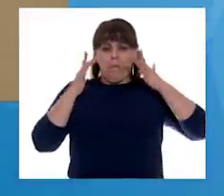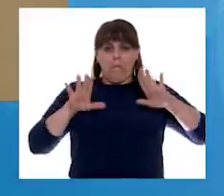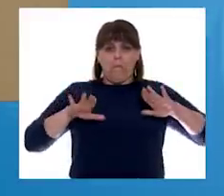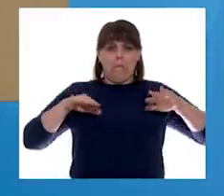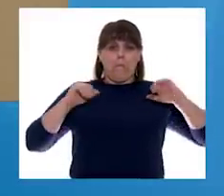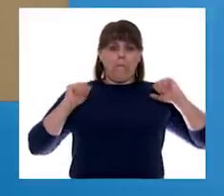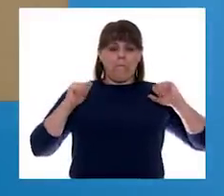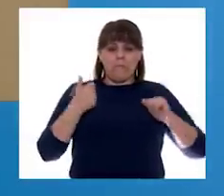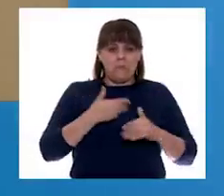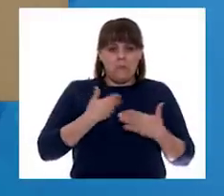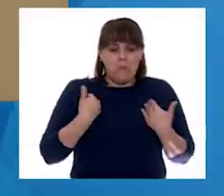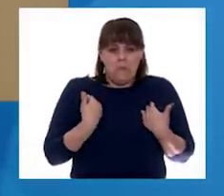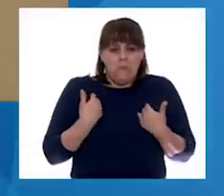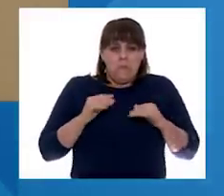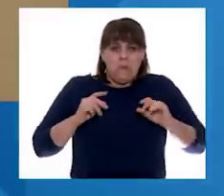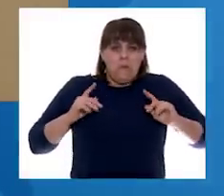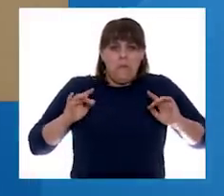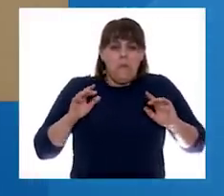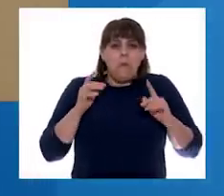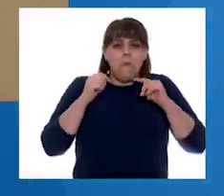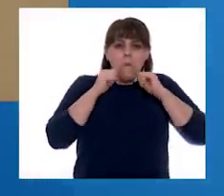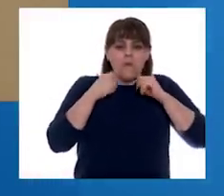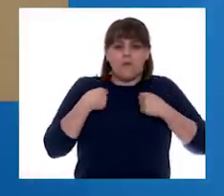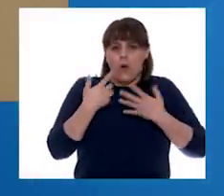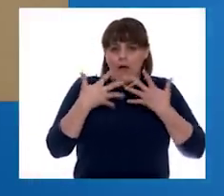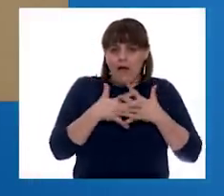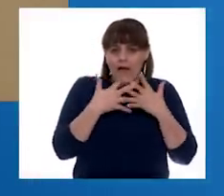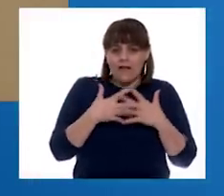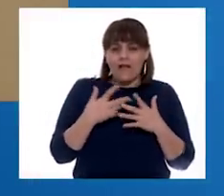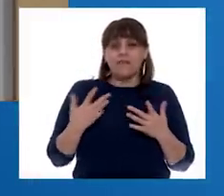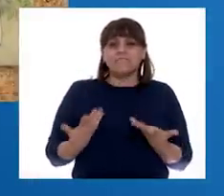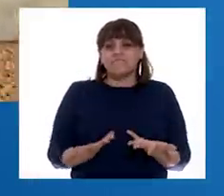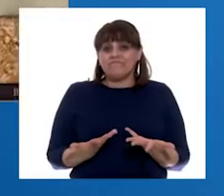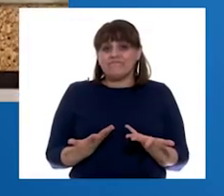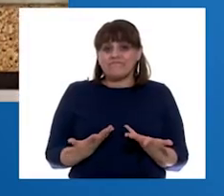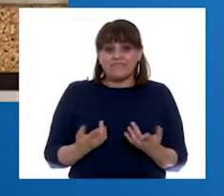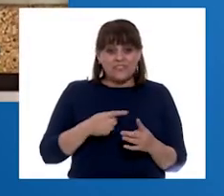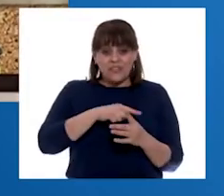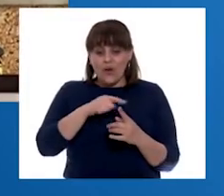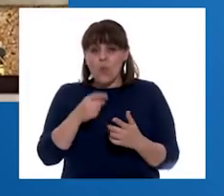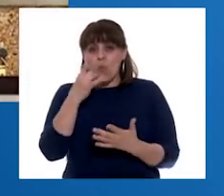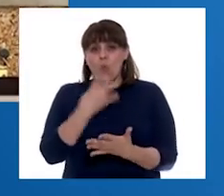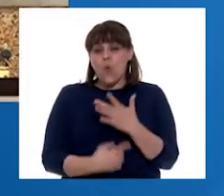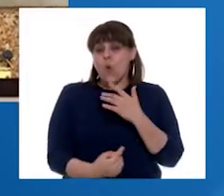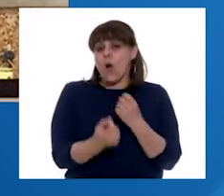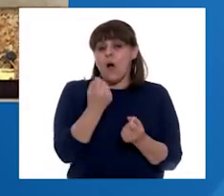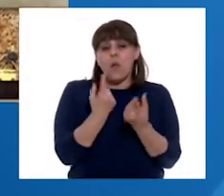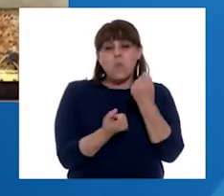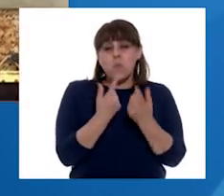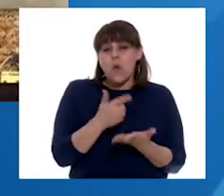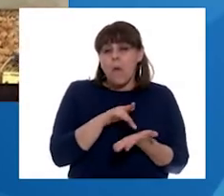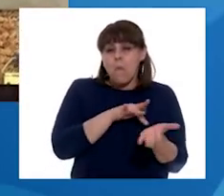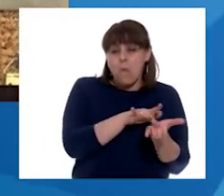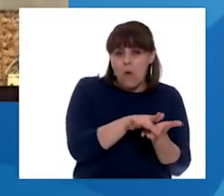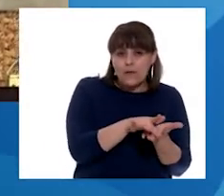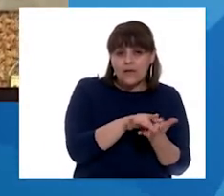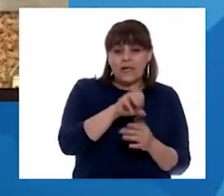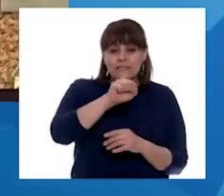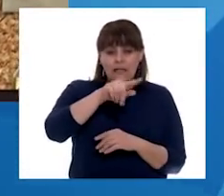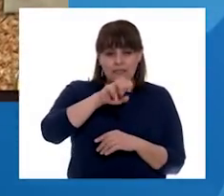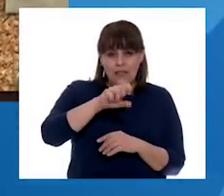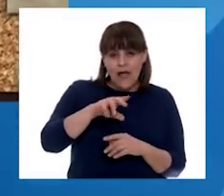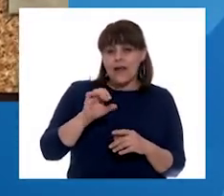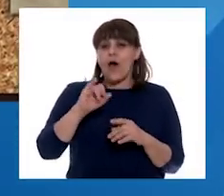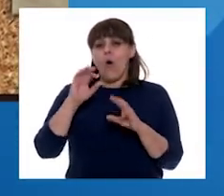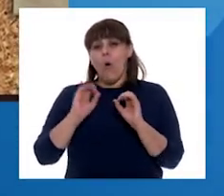nuevo, de 19, los 7 apoyaron con su fuerza militar. En una guerra desigual, ni Santana ni el empeño